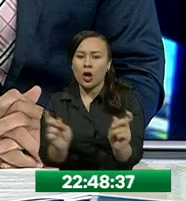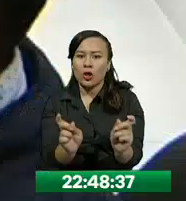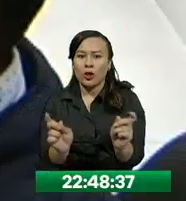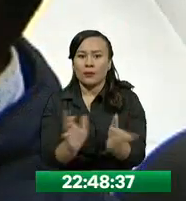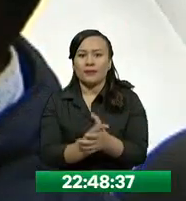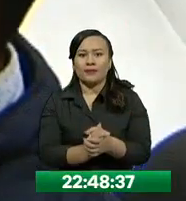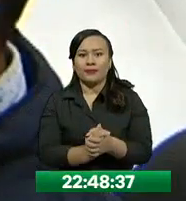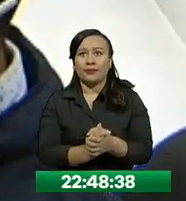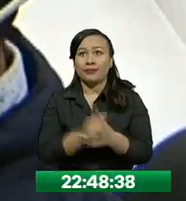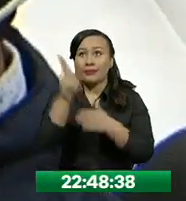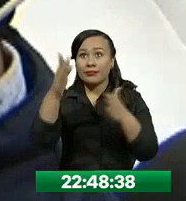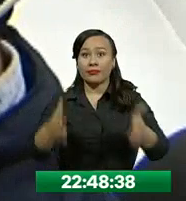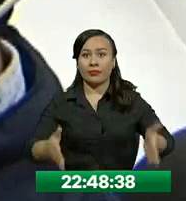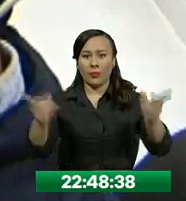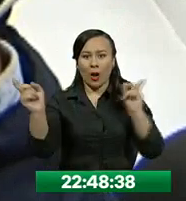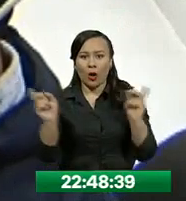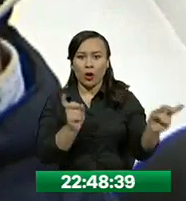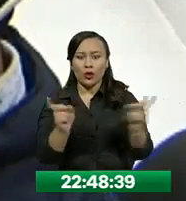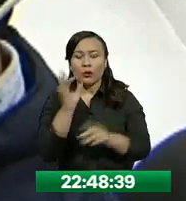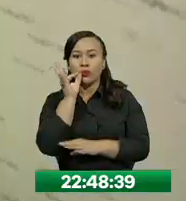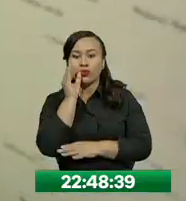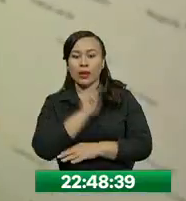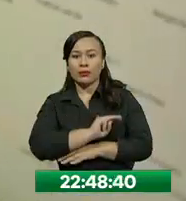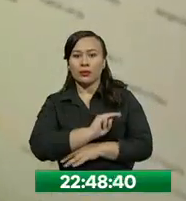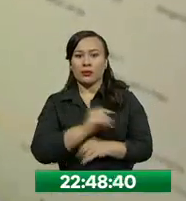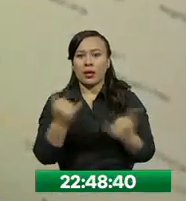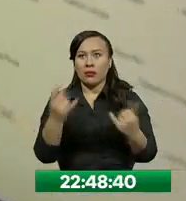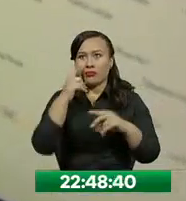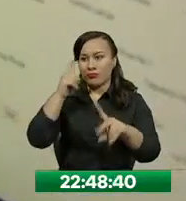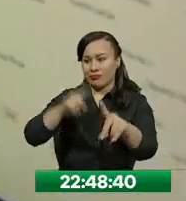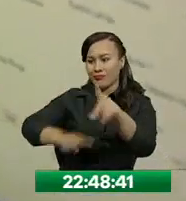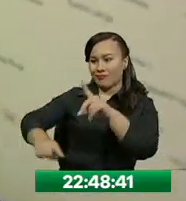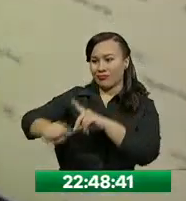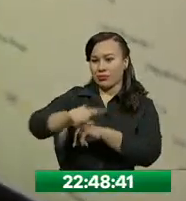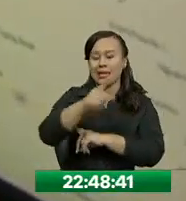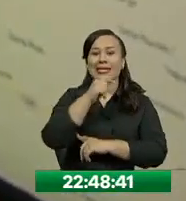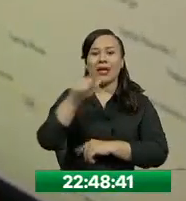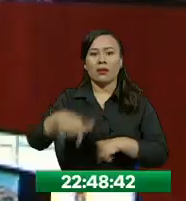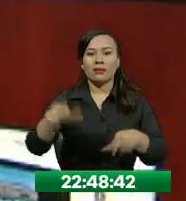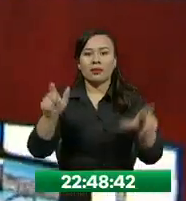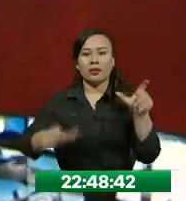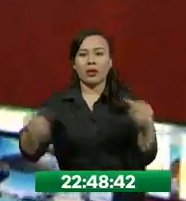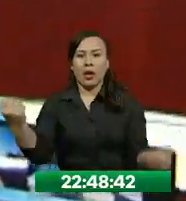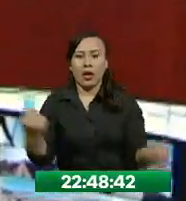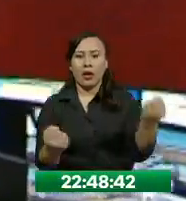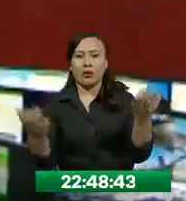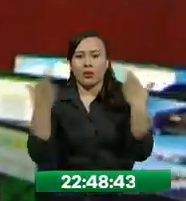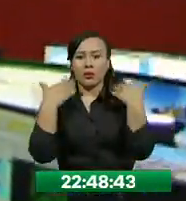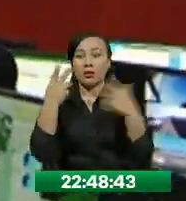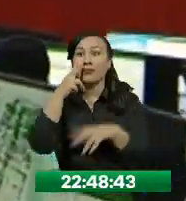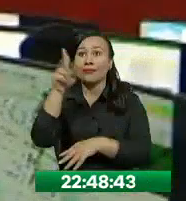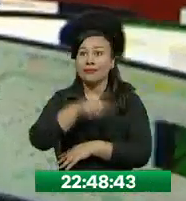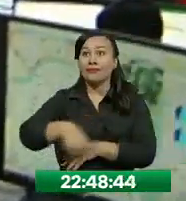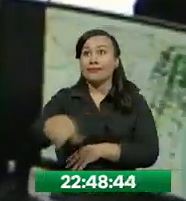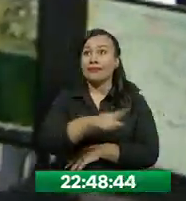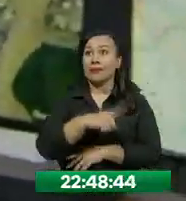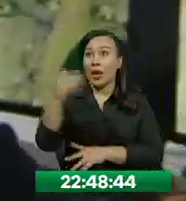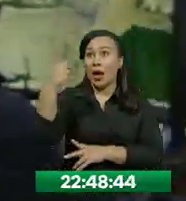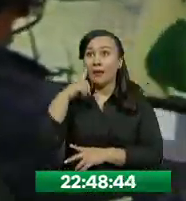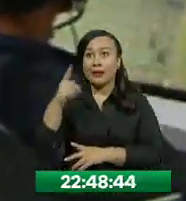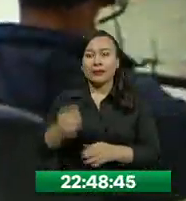Es el Centro de Control Integrado de Tránsito y Transporte que monitorea la movilidad en Guayaquil. La central reúne